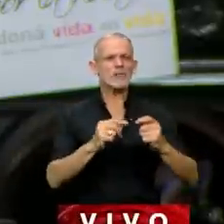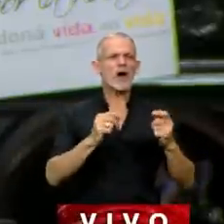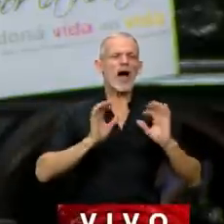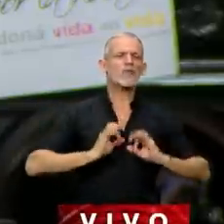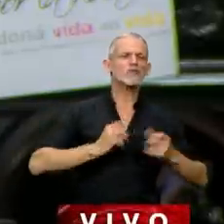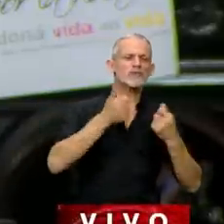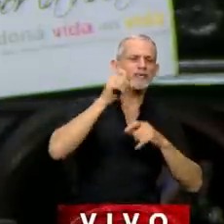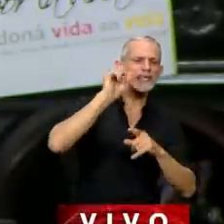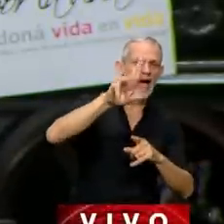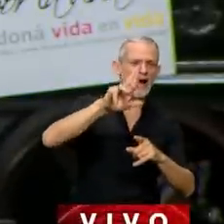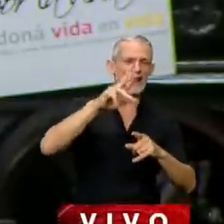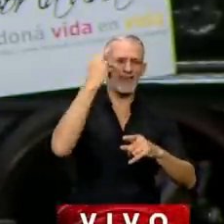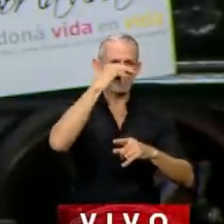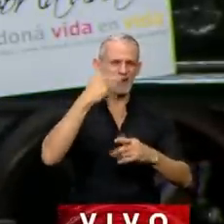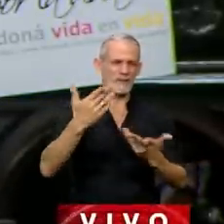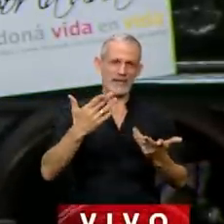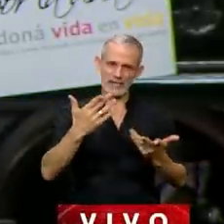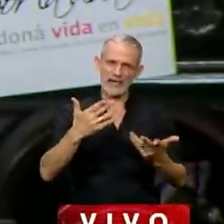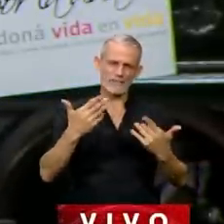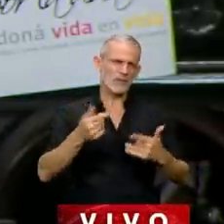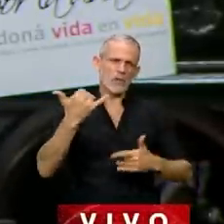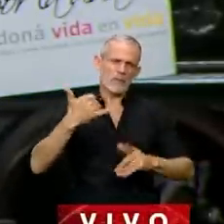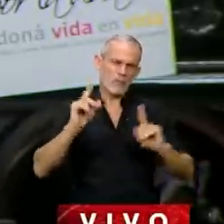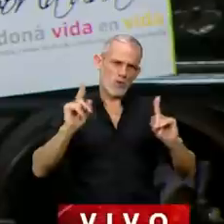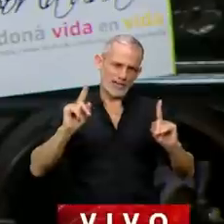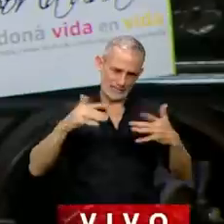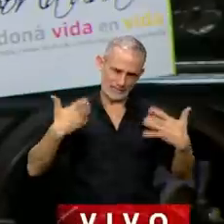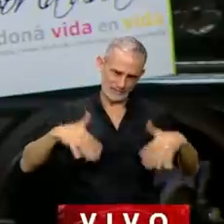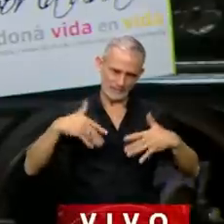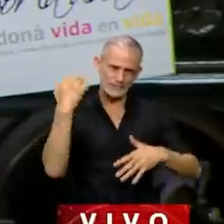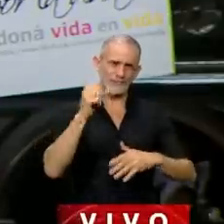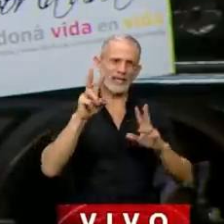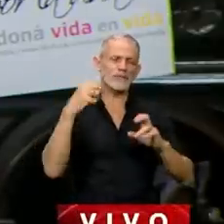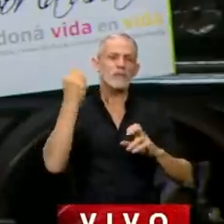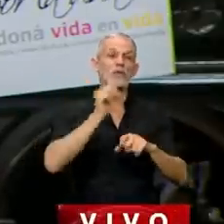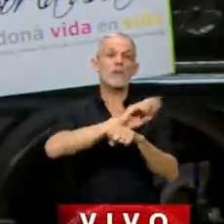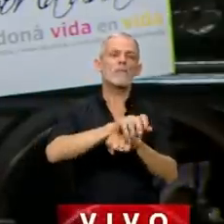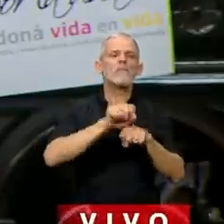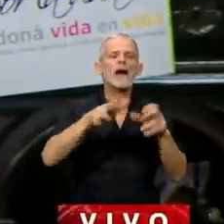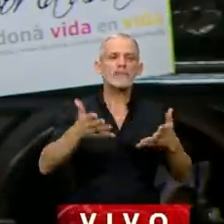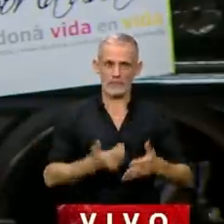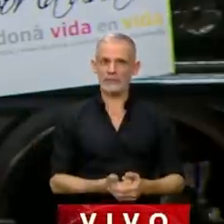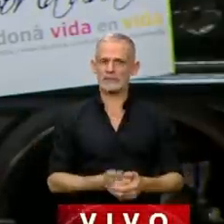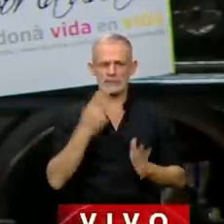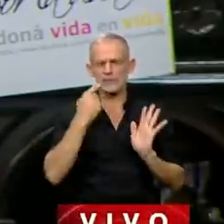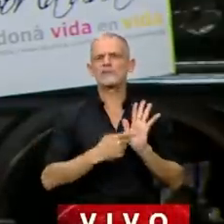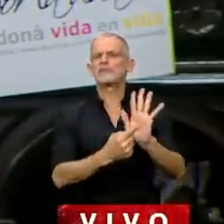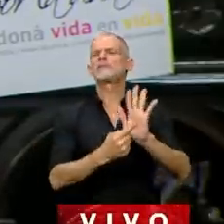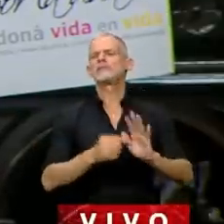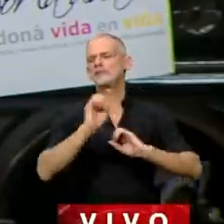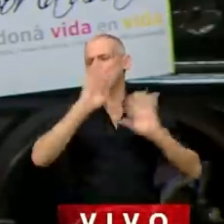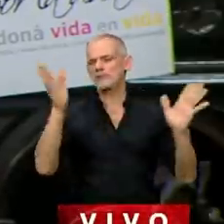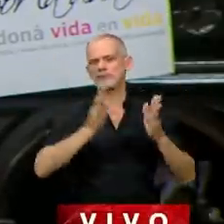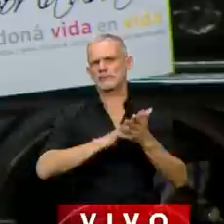auxiliares en enfermería. No es menor, y esto en este momento y en la pandemia que hemos tenido quedó en evidencia.